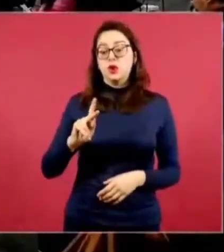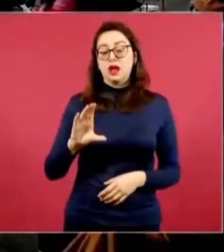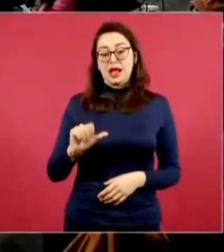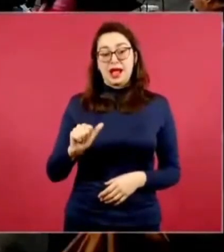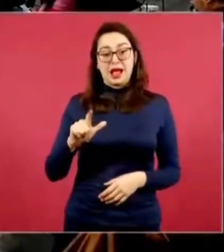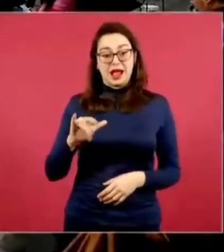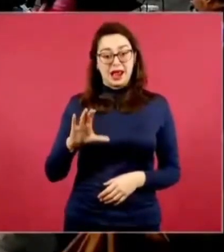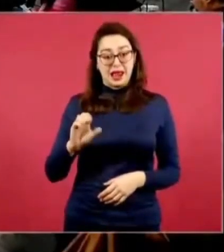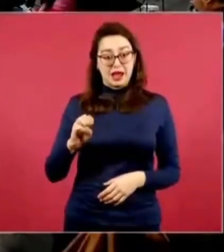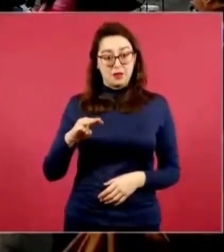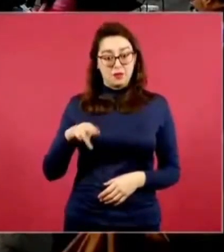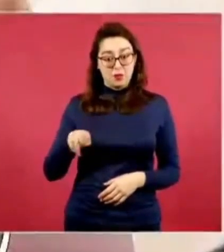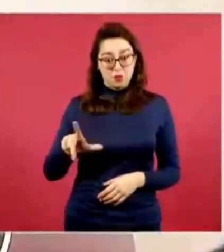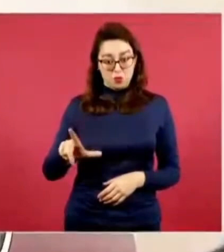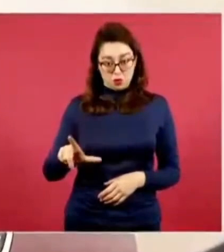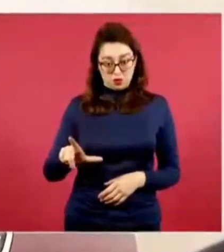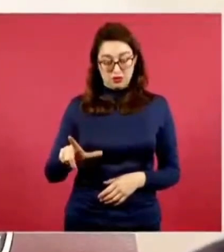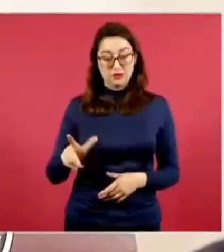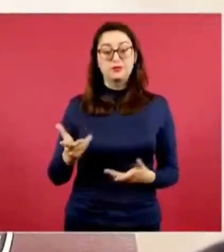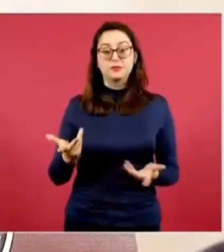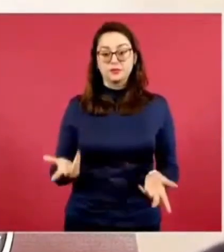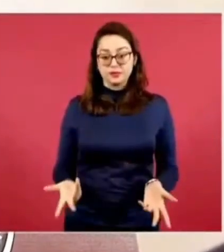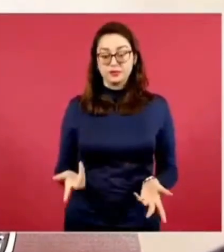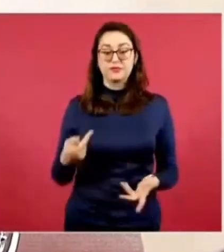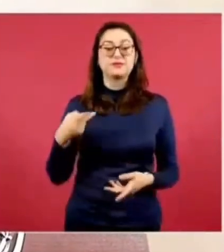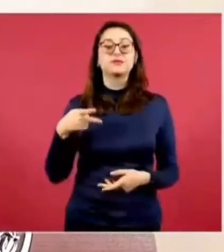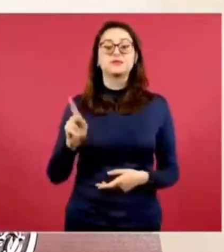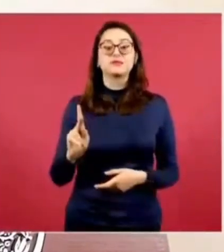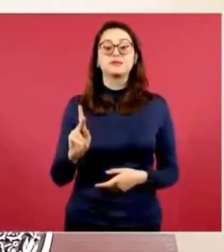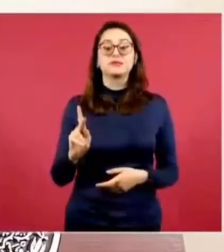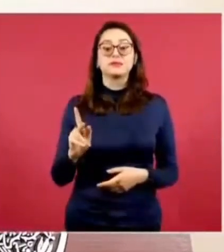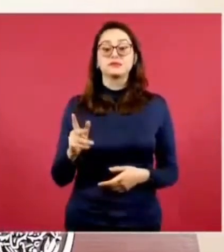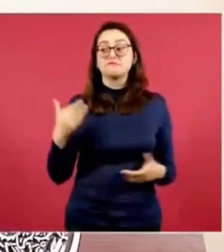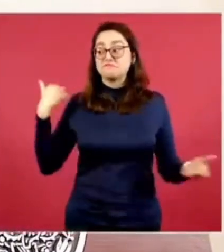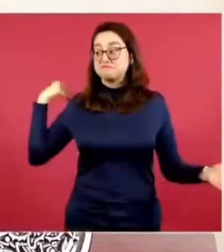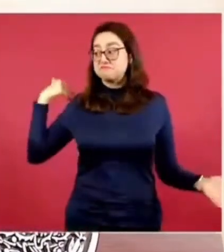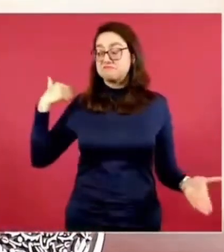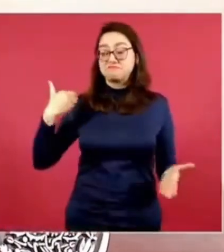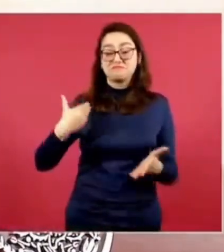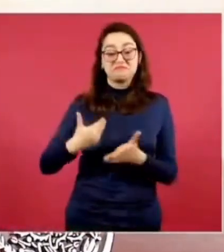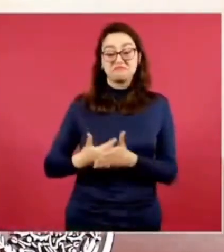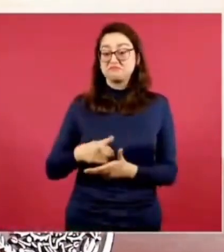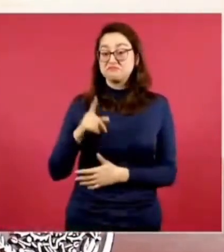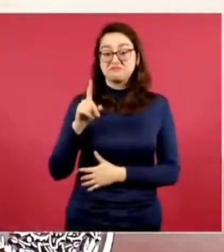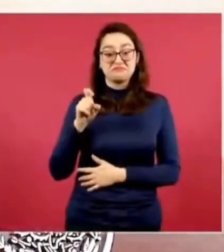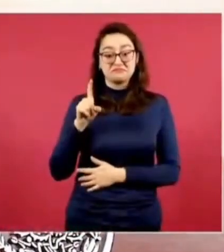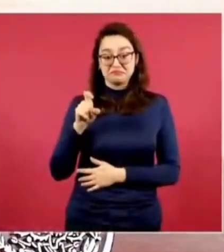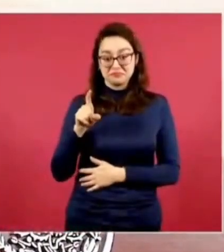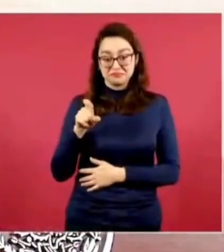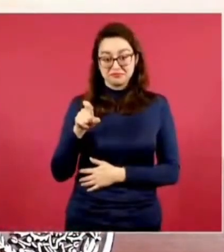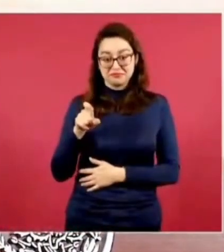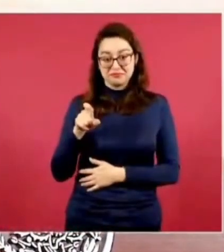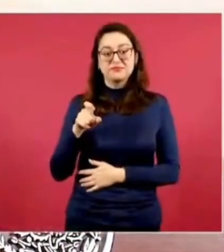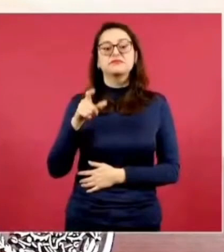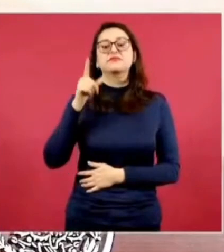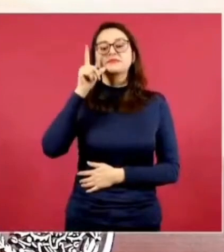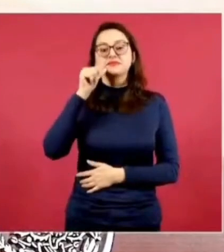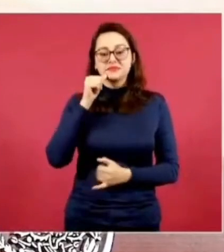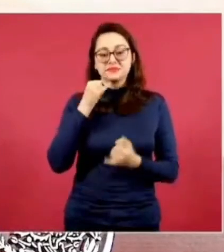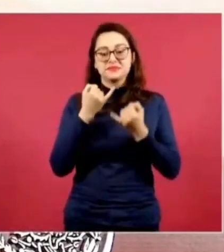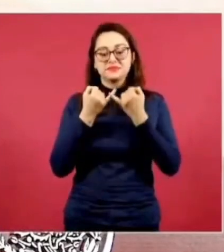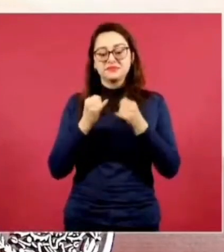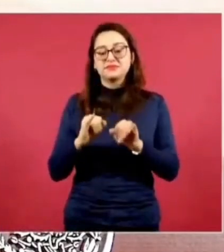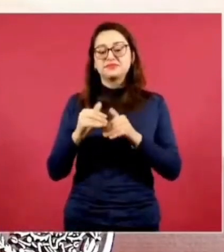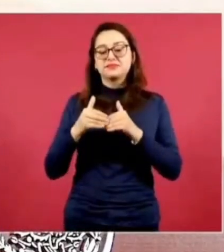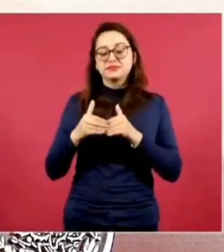y ya van a tener agua buena y vamos a inaugurar